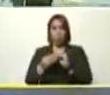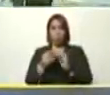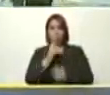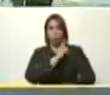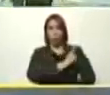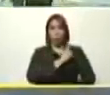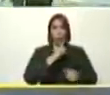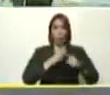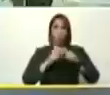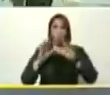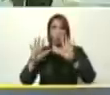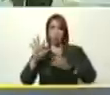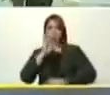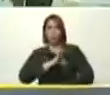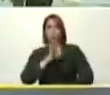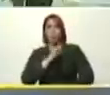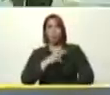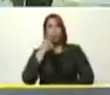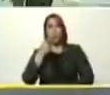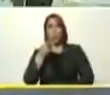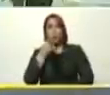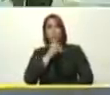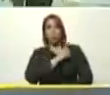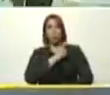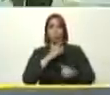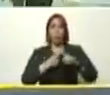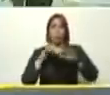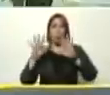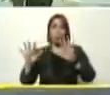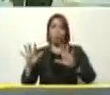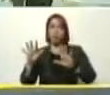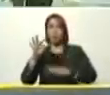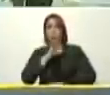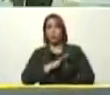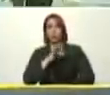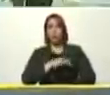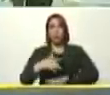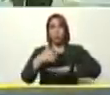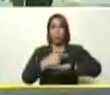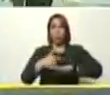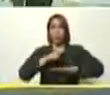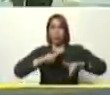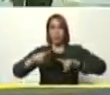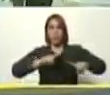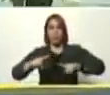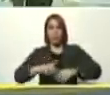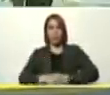1x10 sociopolítico, el 1x10 sociogubernamental.